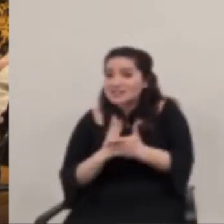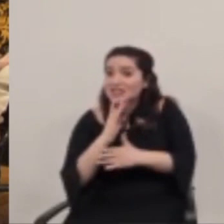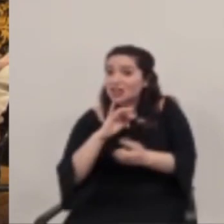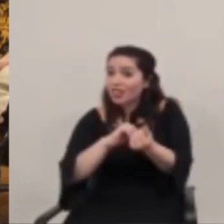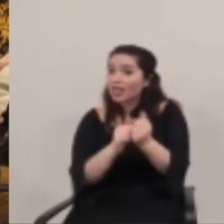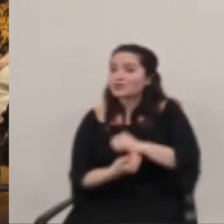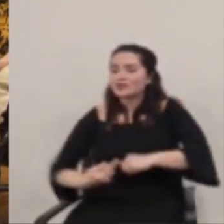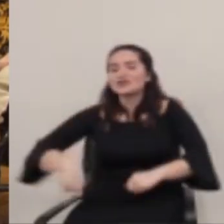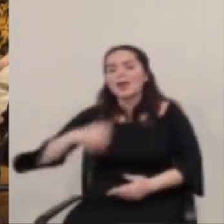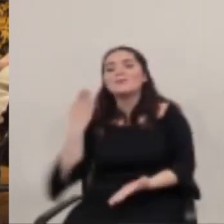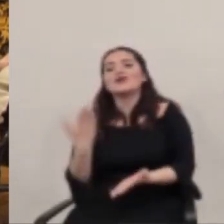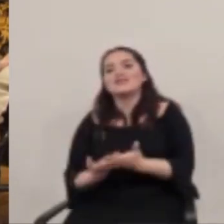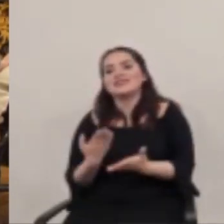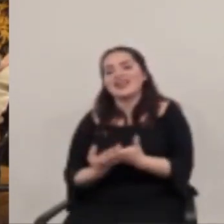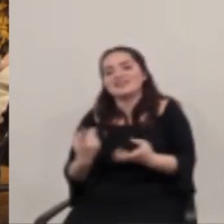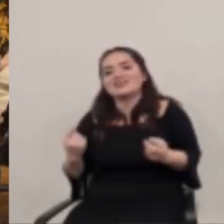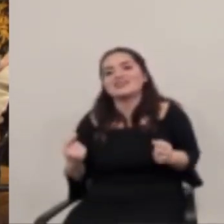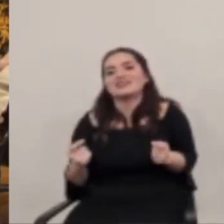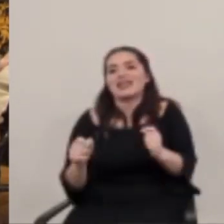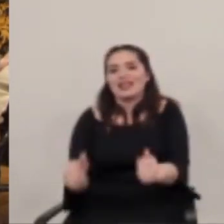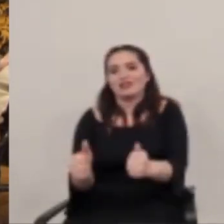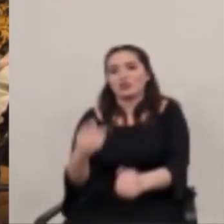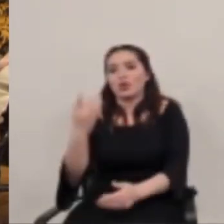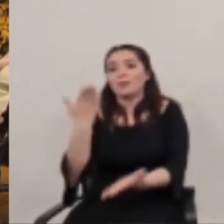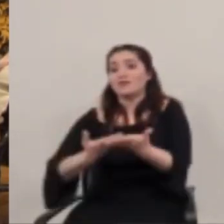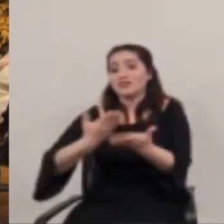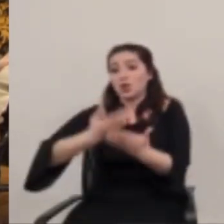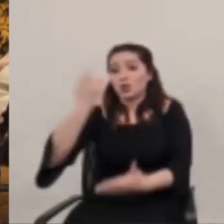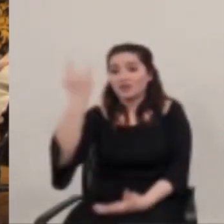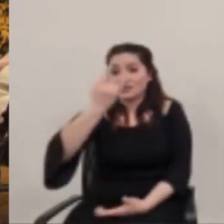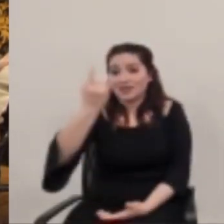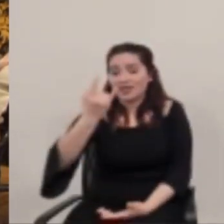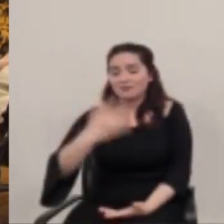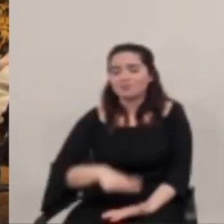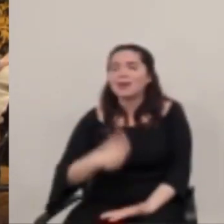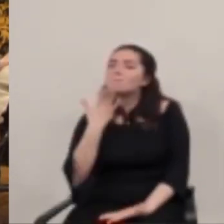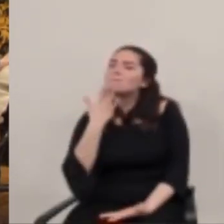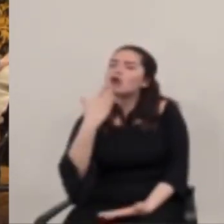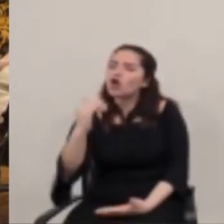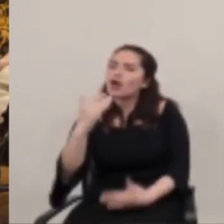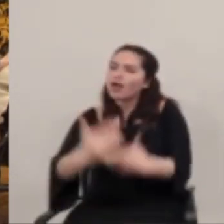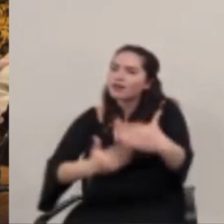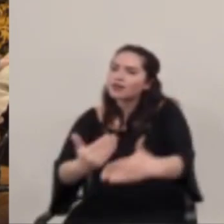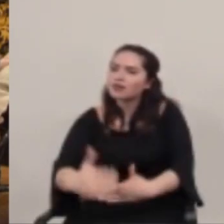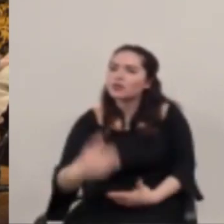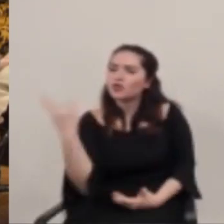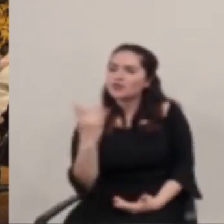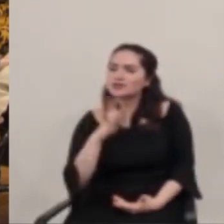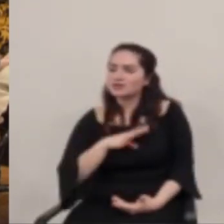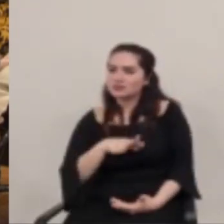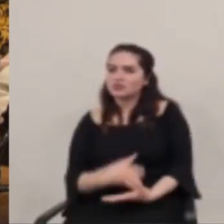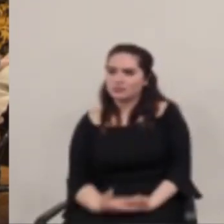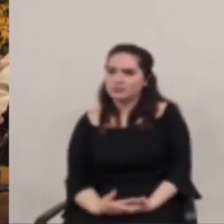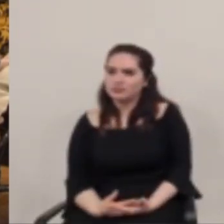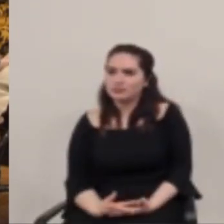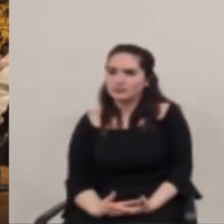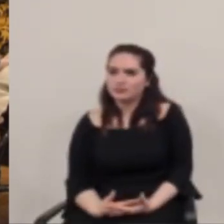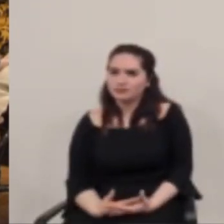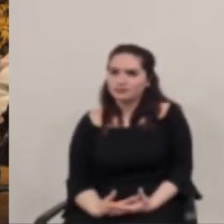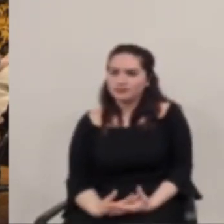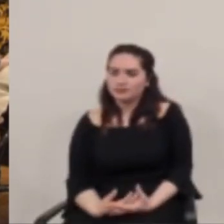aprovechar ese talento y aprovechar esa diversidad para enriquecer la Universidad de Chile y a partir de aquí mandar un mensaje muy potente a toda la